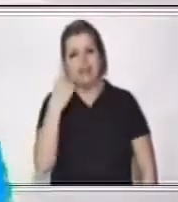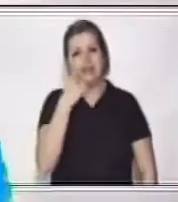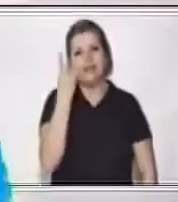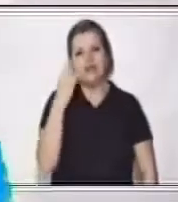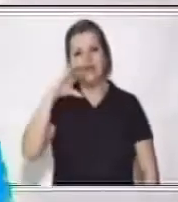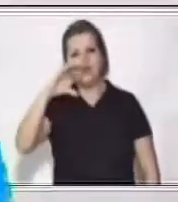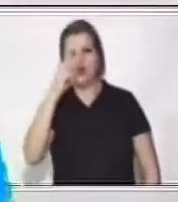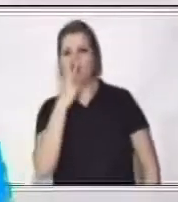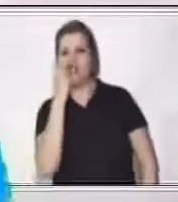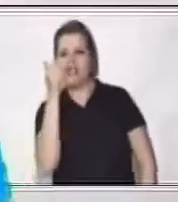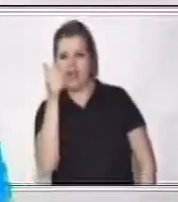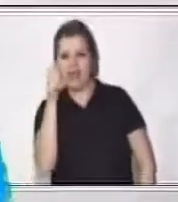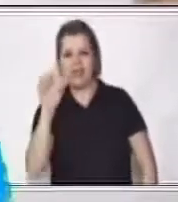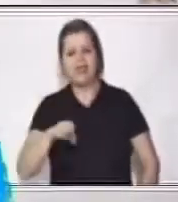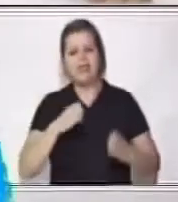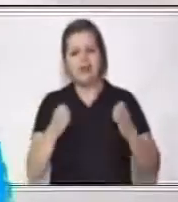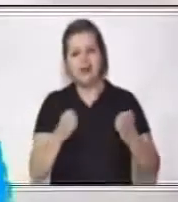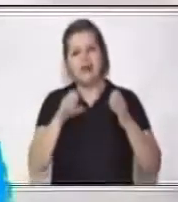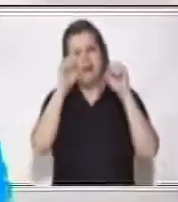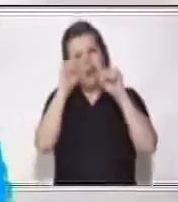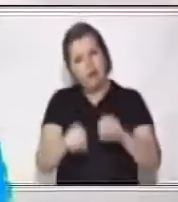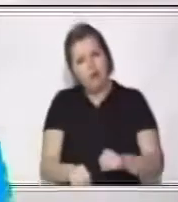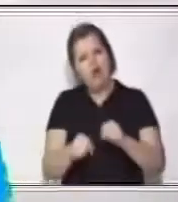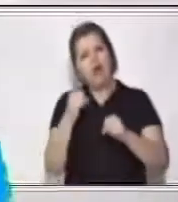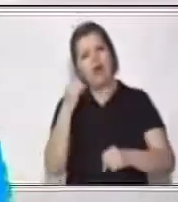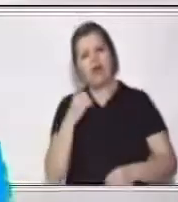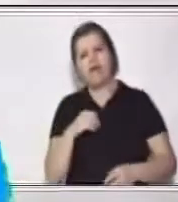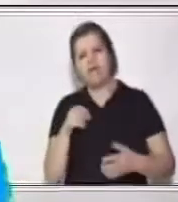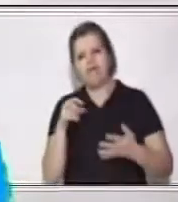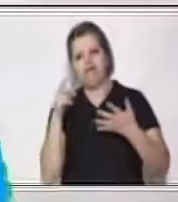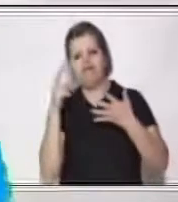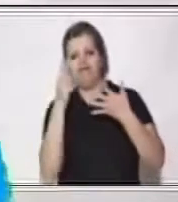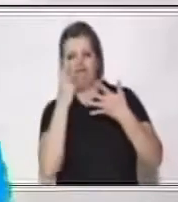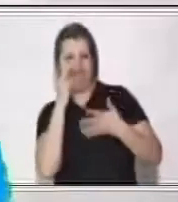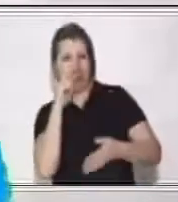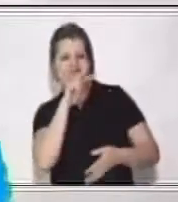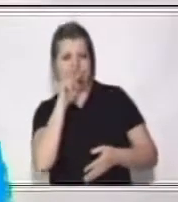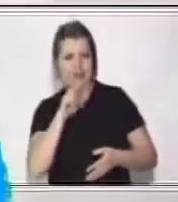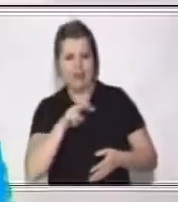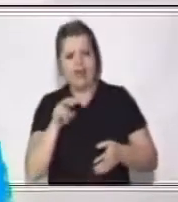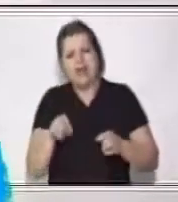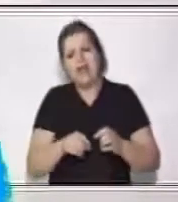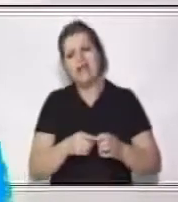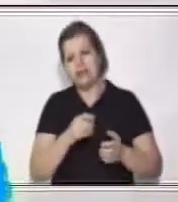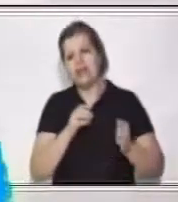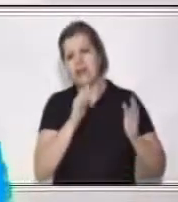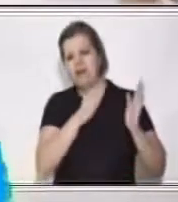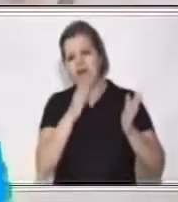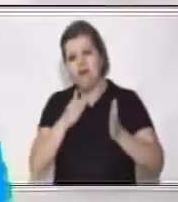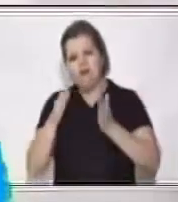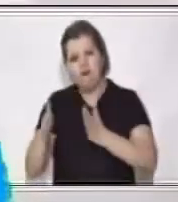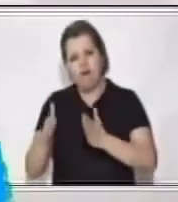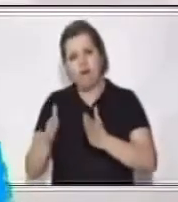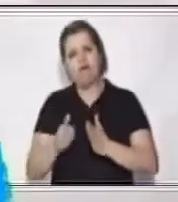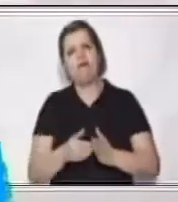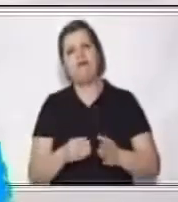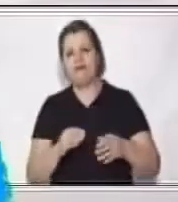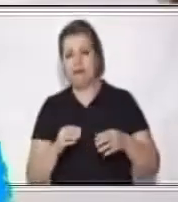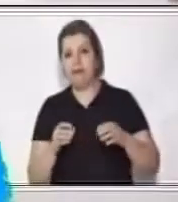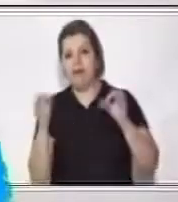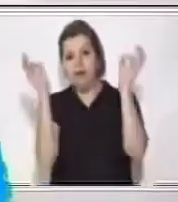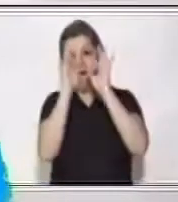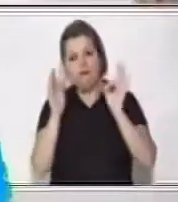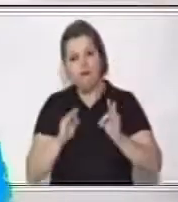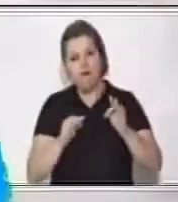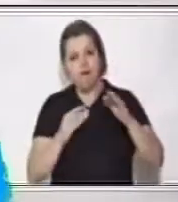escucharlo fonéticamente, vamos a poder identificar que existe una estructura en donde parte un morfema base y un morfema